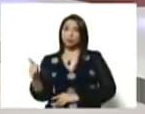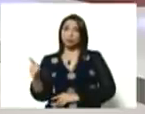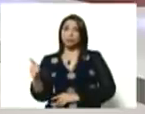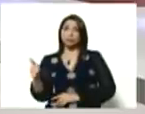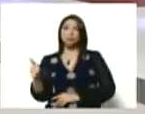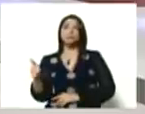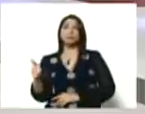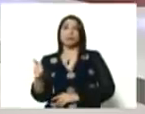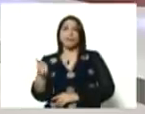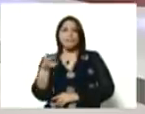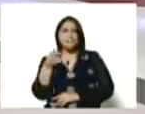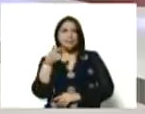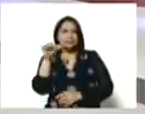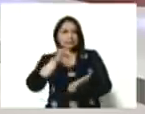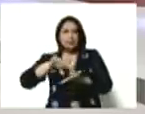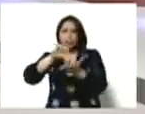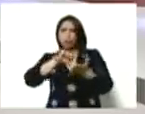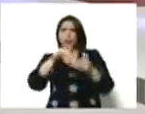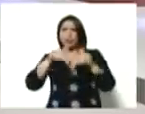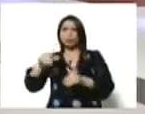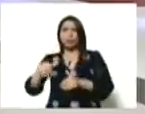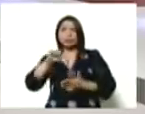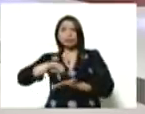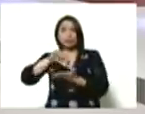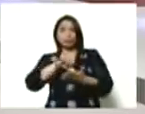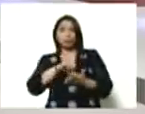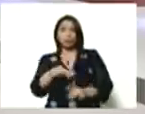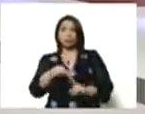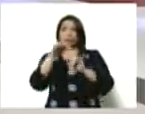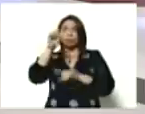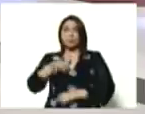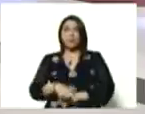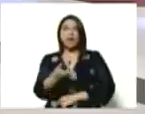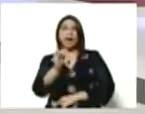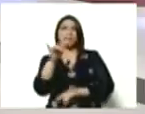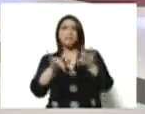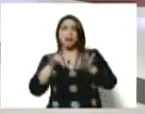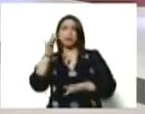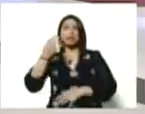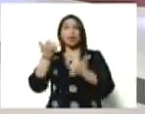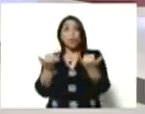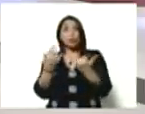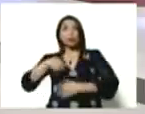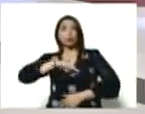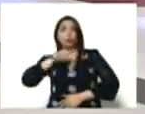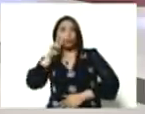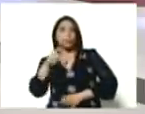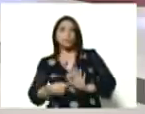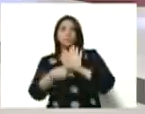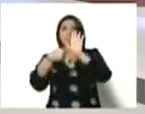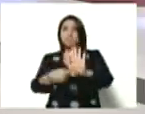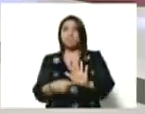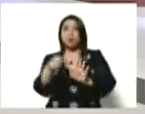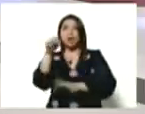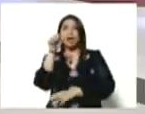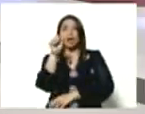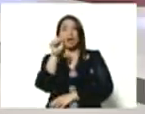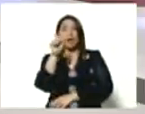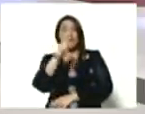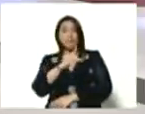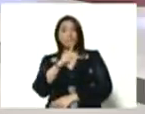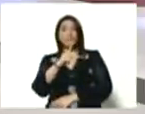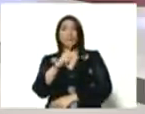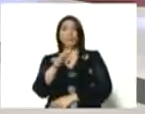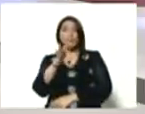puntos electorales, de los centros de elección, hay una máquina como la del que acabamos de presentar, la S21, que tiene